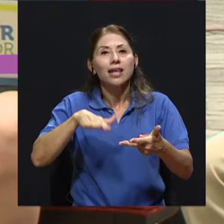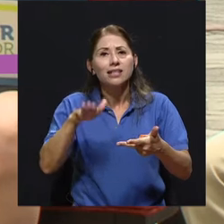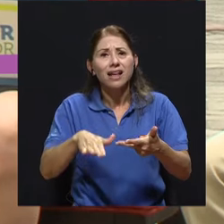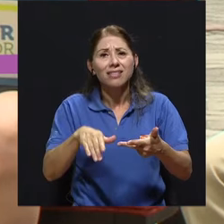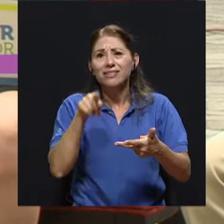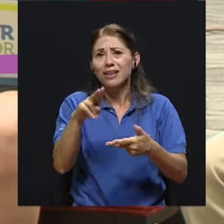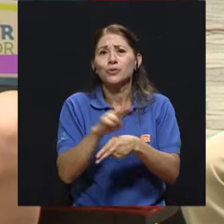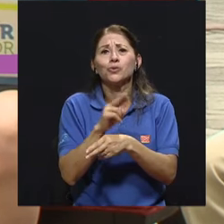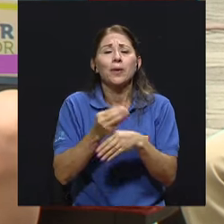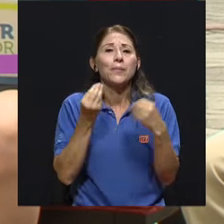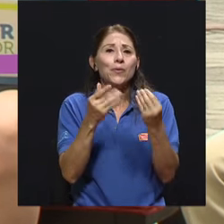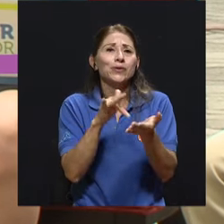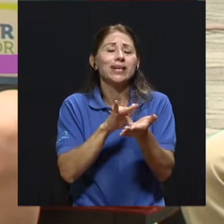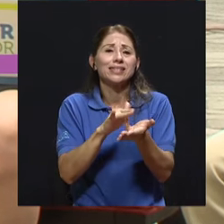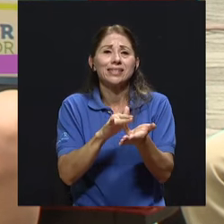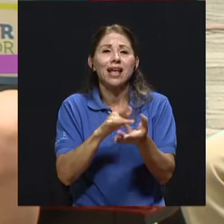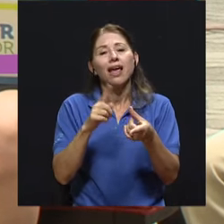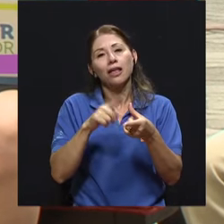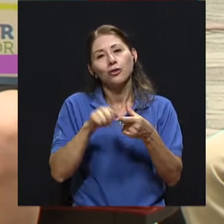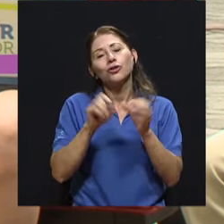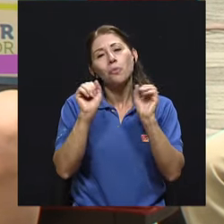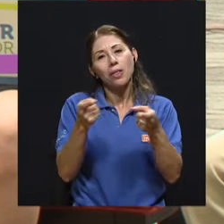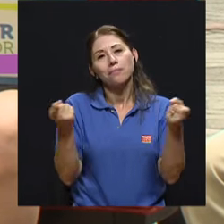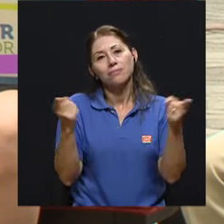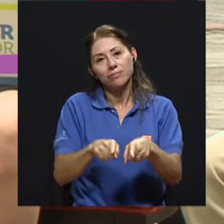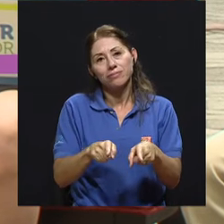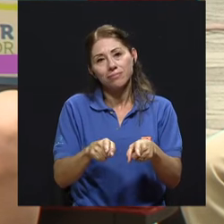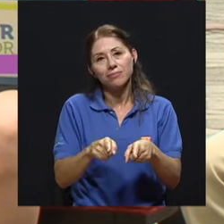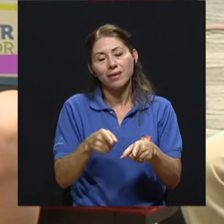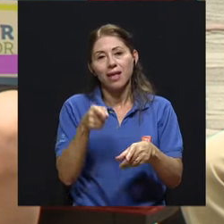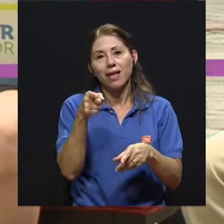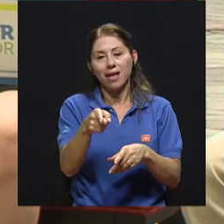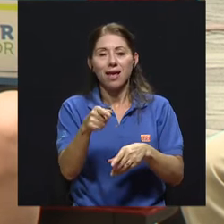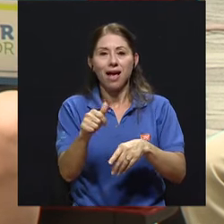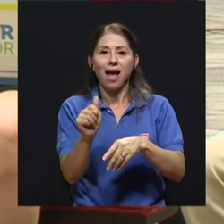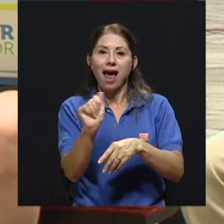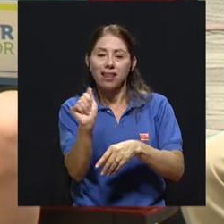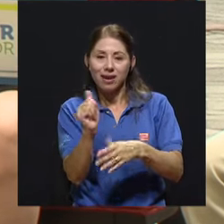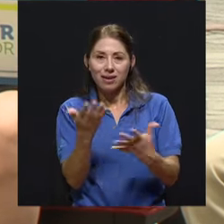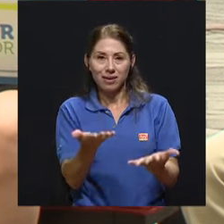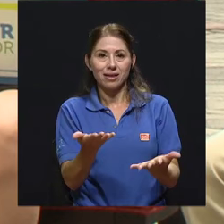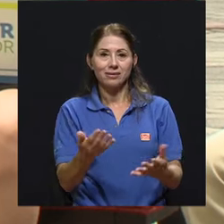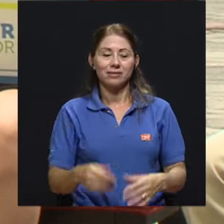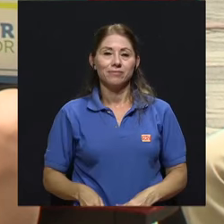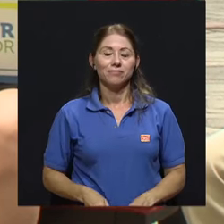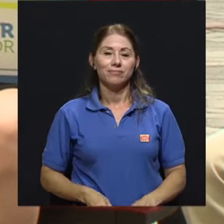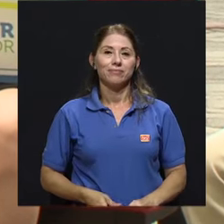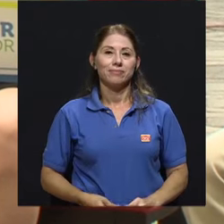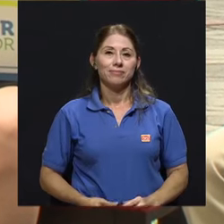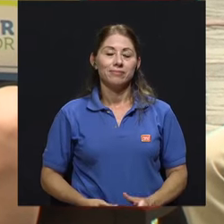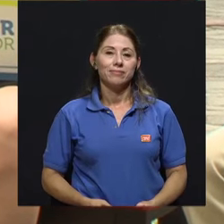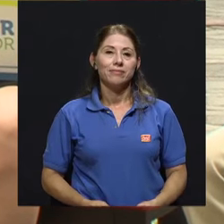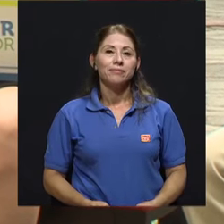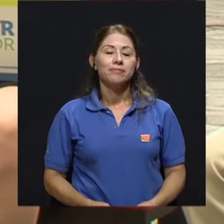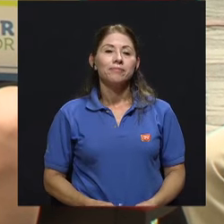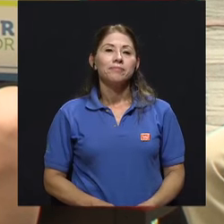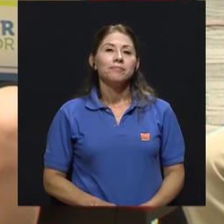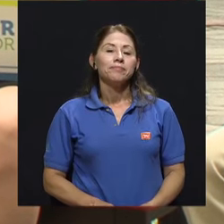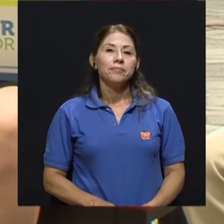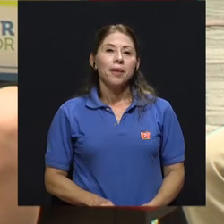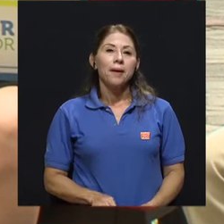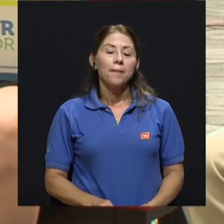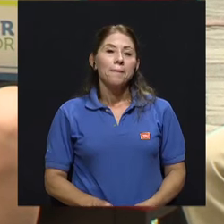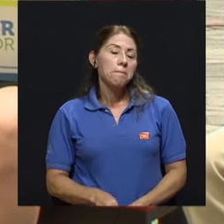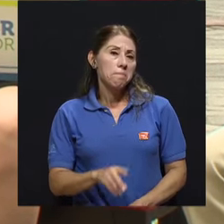ahí, ¿no? Y entonces, por supuesto, que están muy expuestos a que algunas de esas cosas les provoquen alergia con